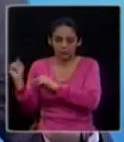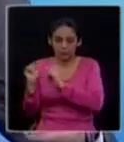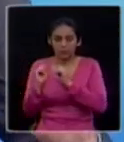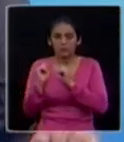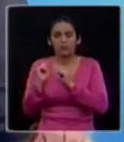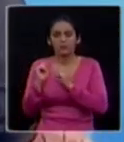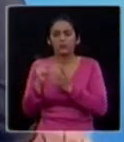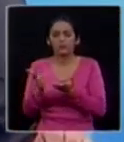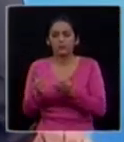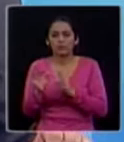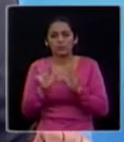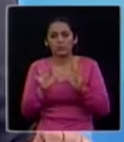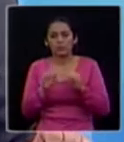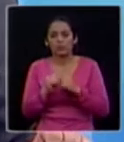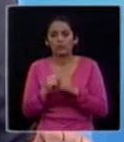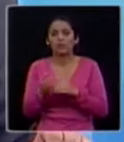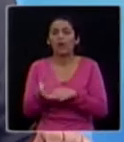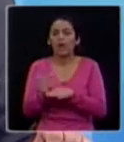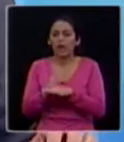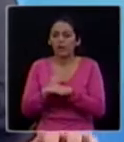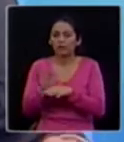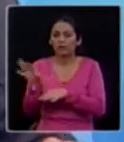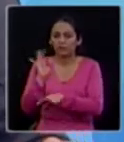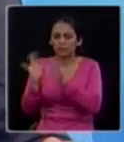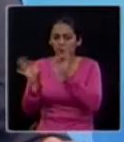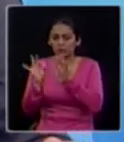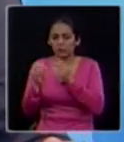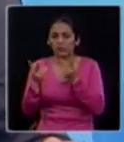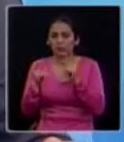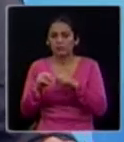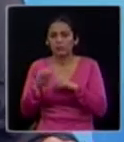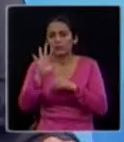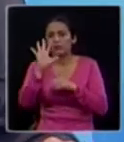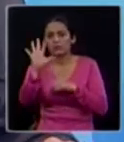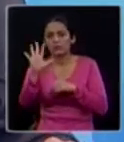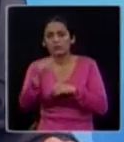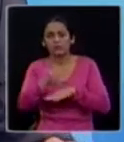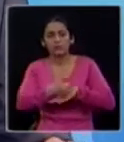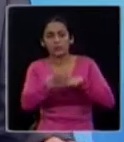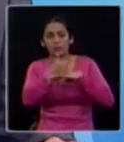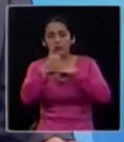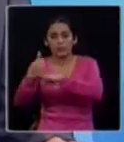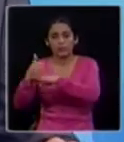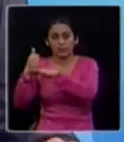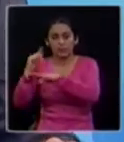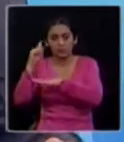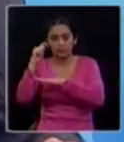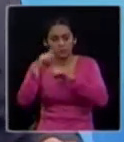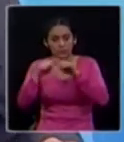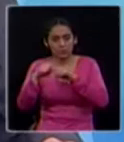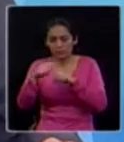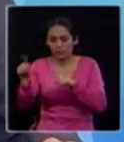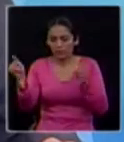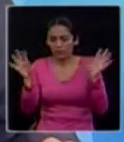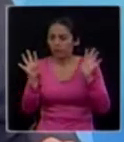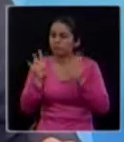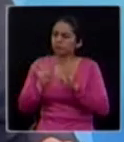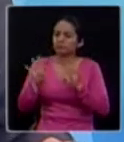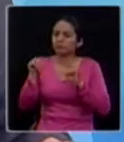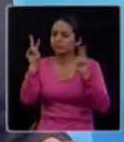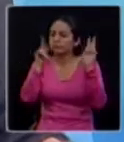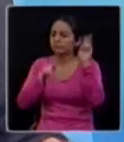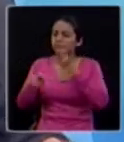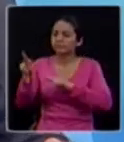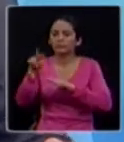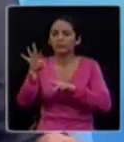un concurso de méritos y 5 que provienen de las diferentes funciones del Estado, llevan adelante todo el concurso. Y finalmente hay una etapa